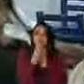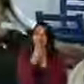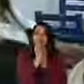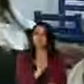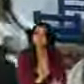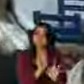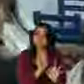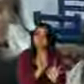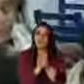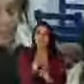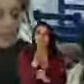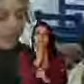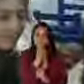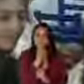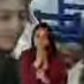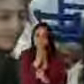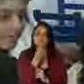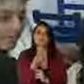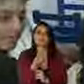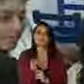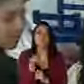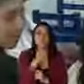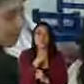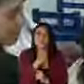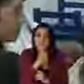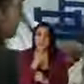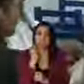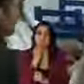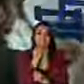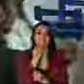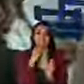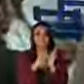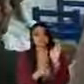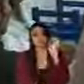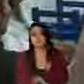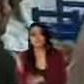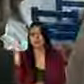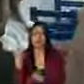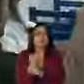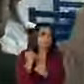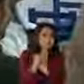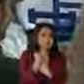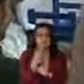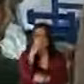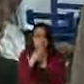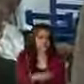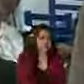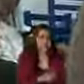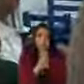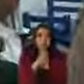sea, el café y el almuerzo, que a veces uno por salir a trabajar